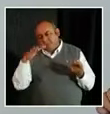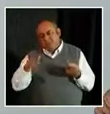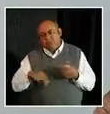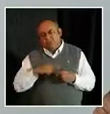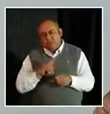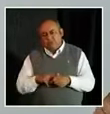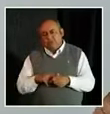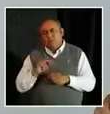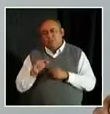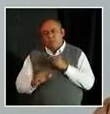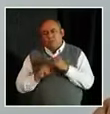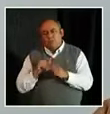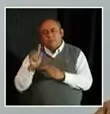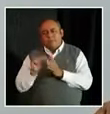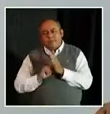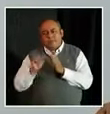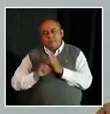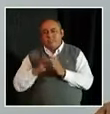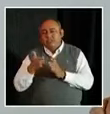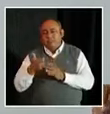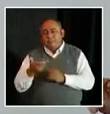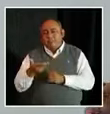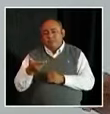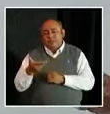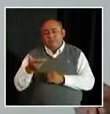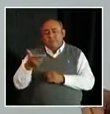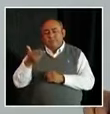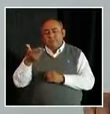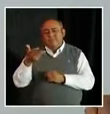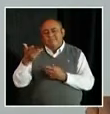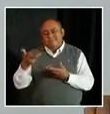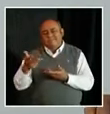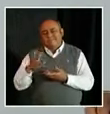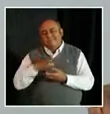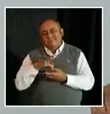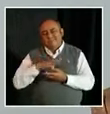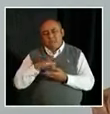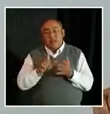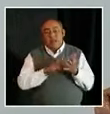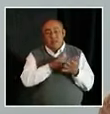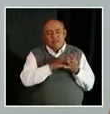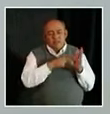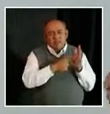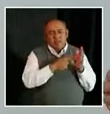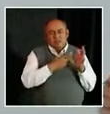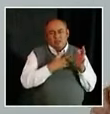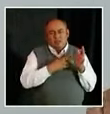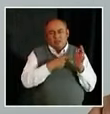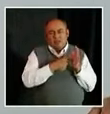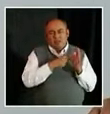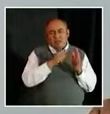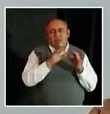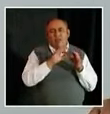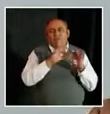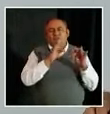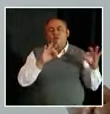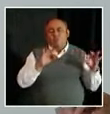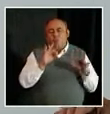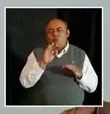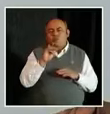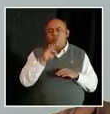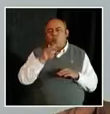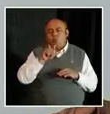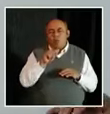tarifa se va actualizando mes con mes conforme a una fórmula que viene en la ley. Es una fórmula compleja, pero involucra